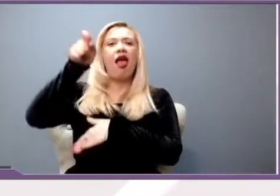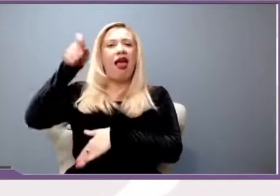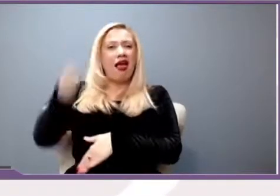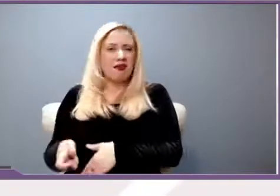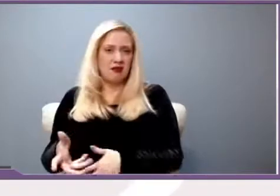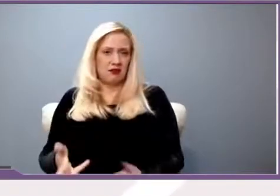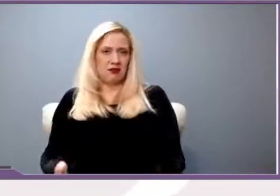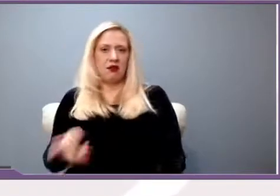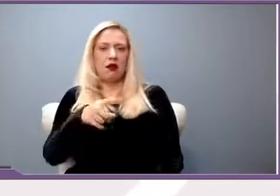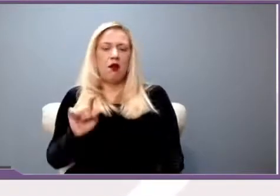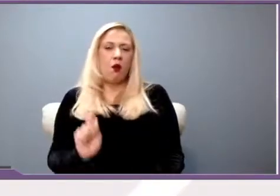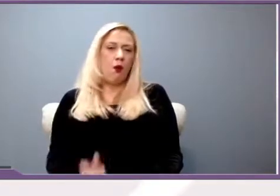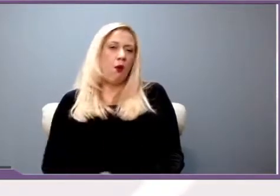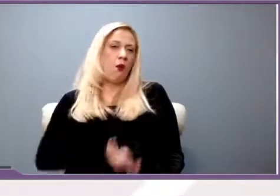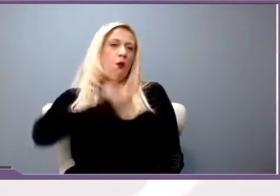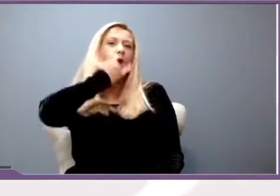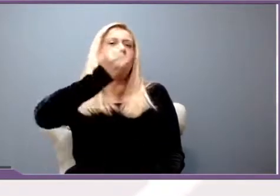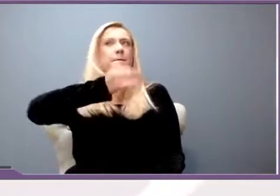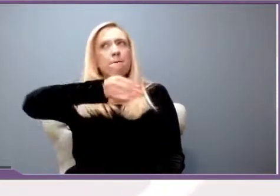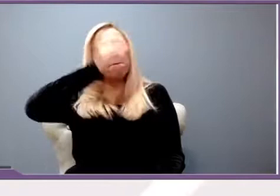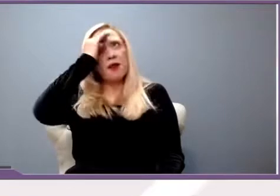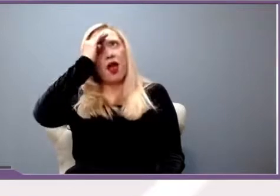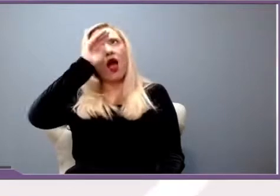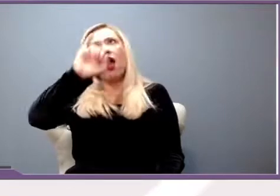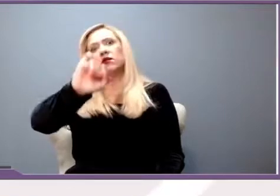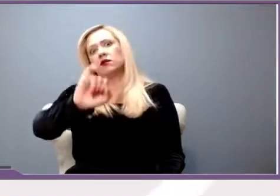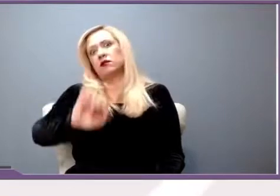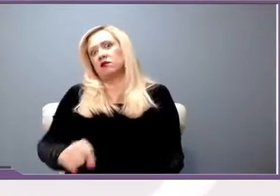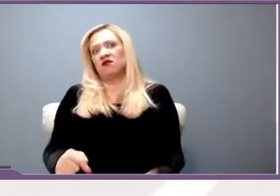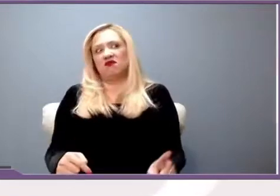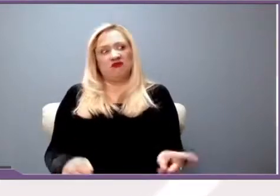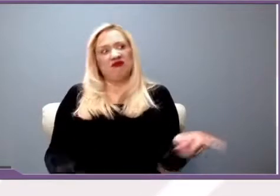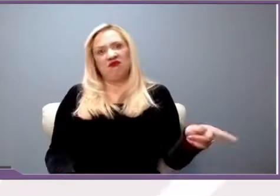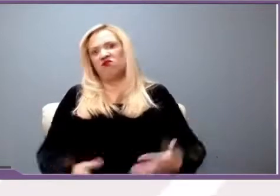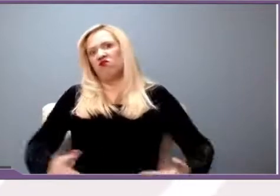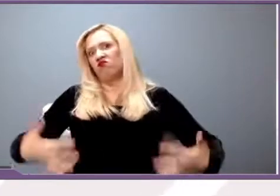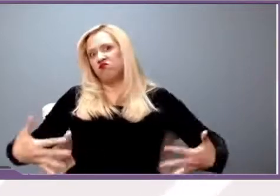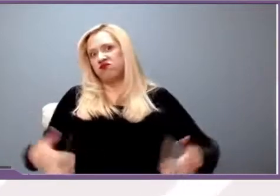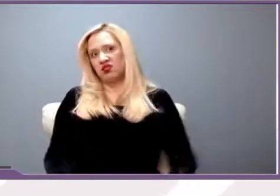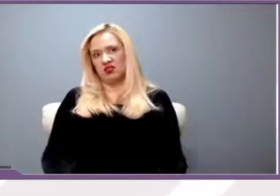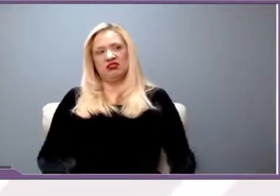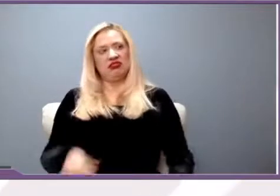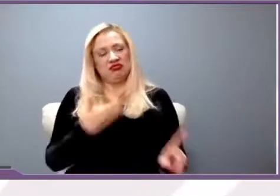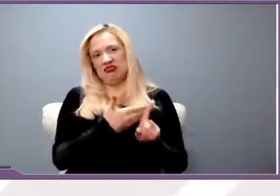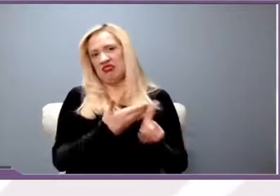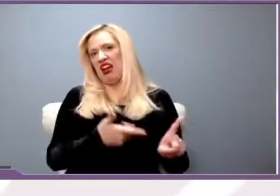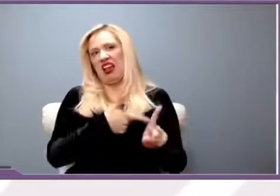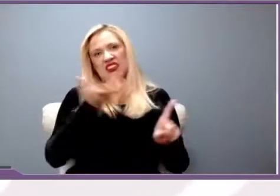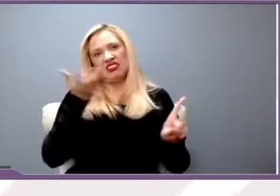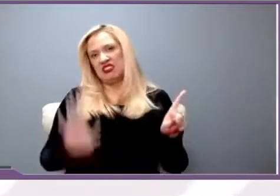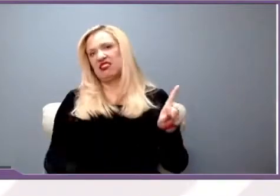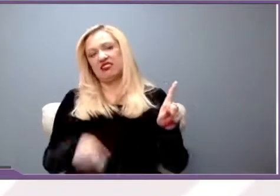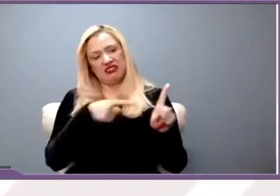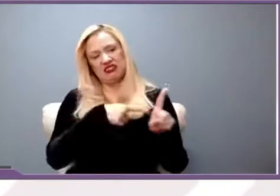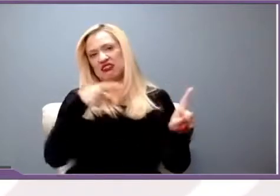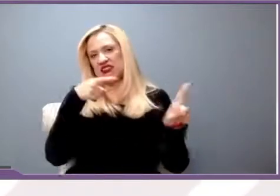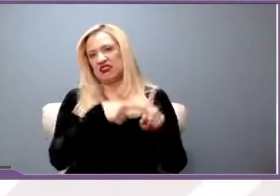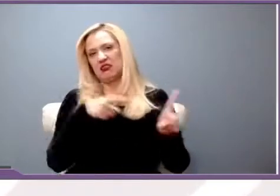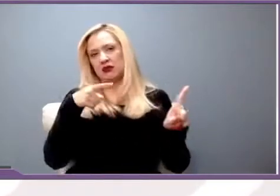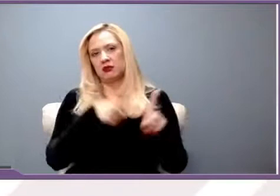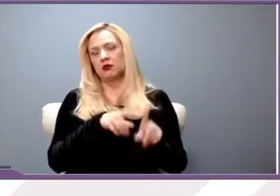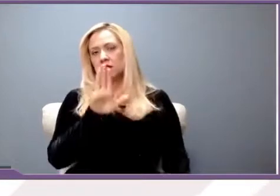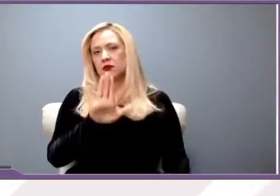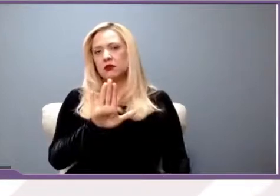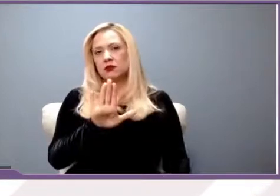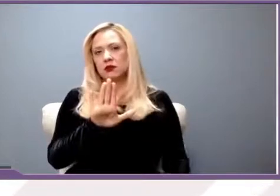con la idea que aparentemente es la que debe marcar la pauta de lo demás y pues